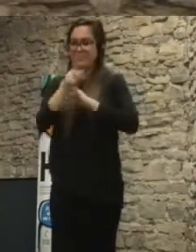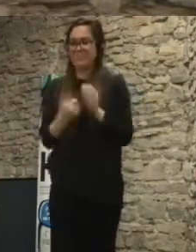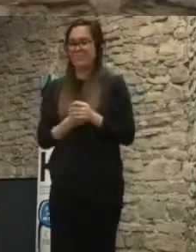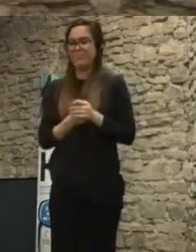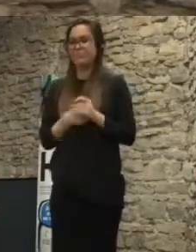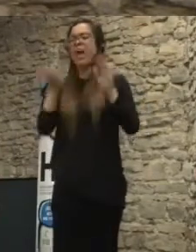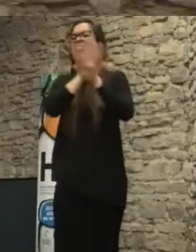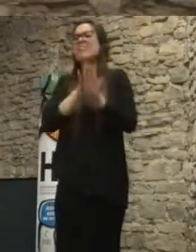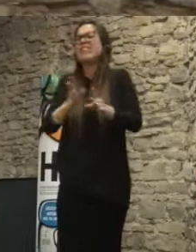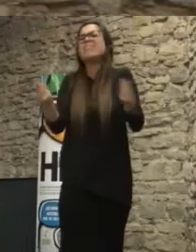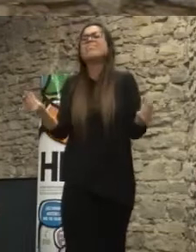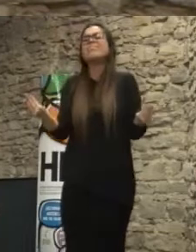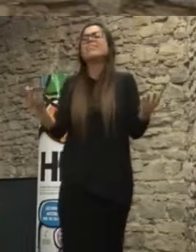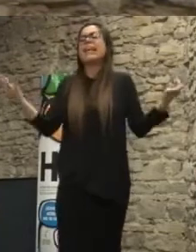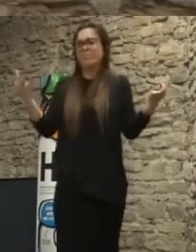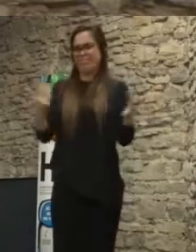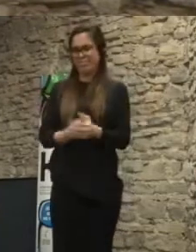apunta